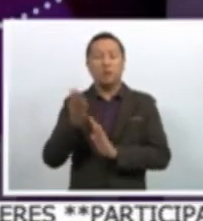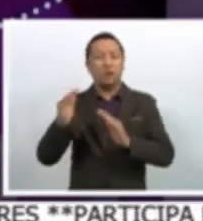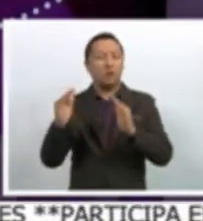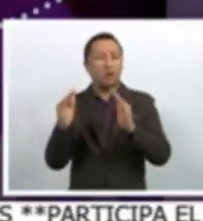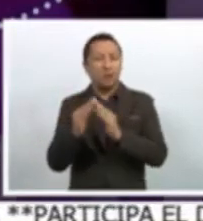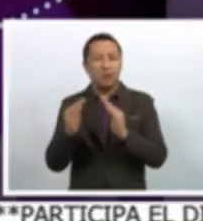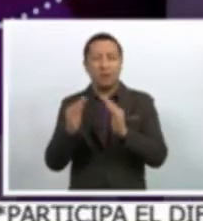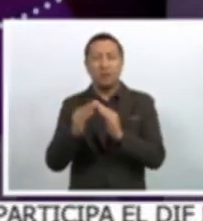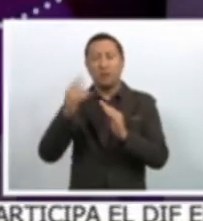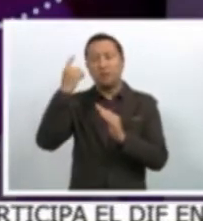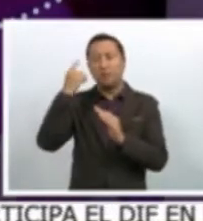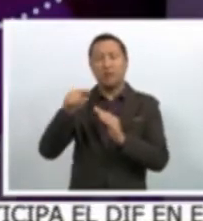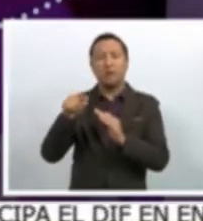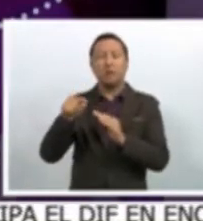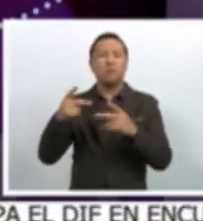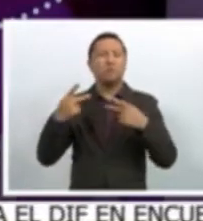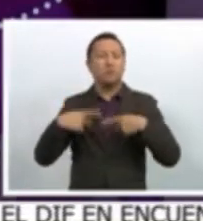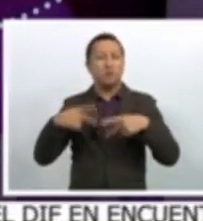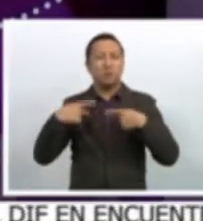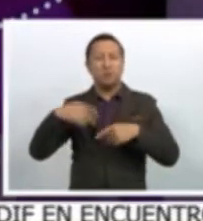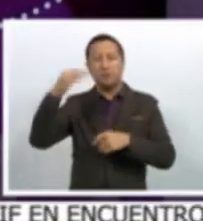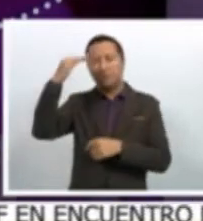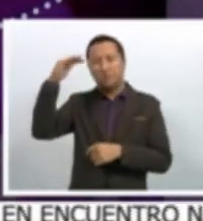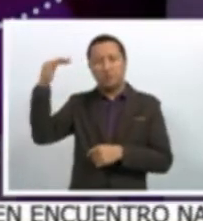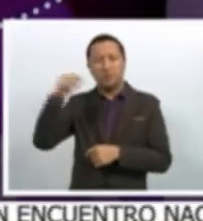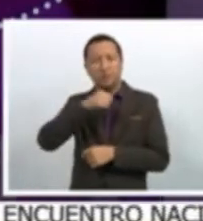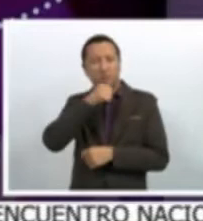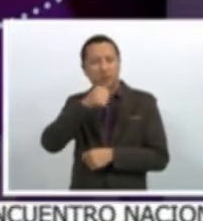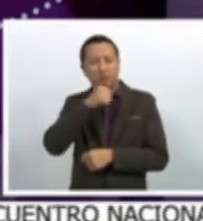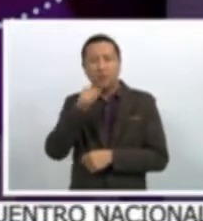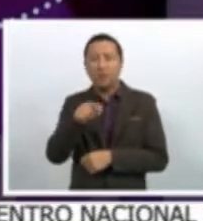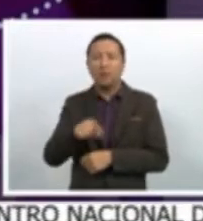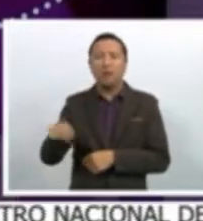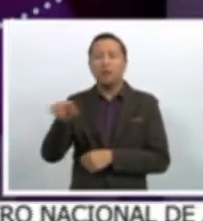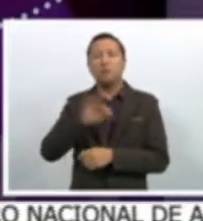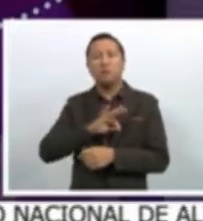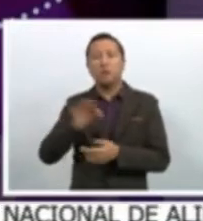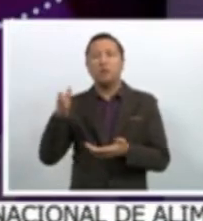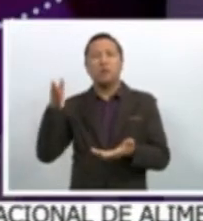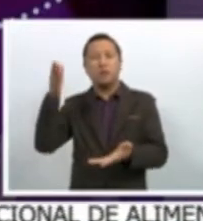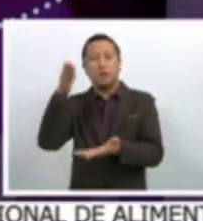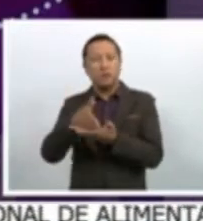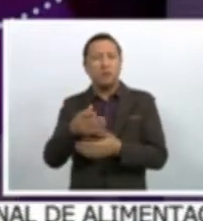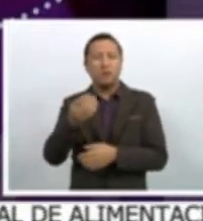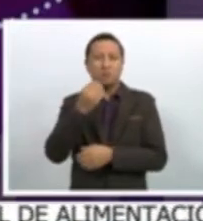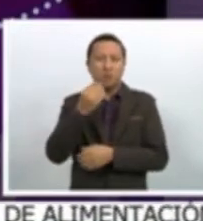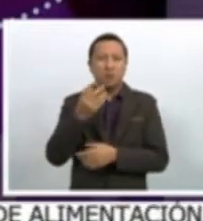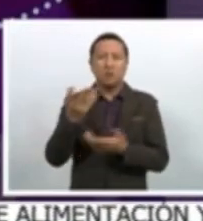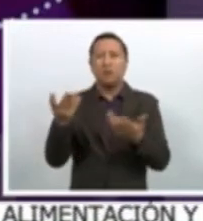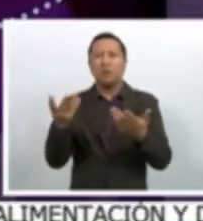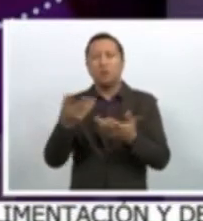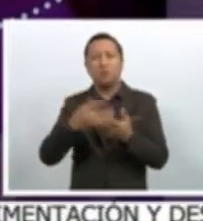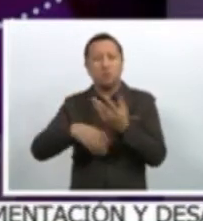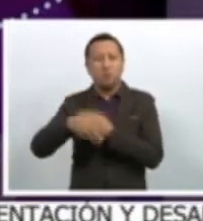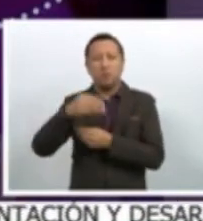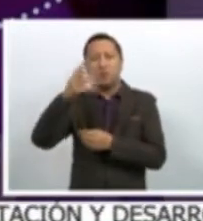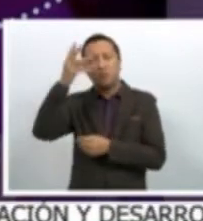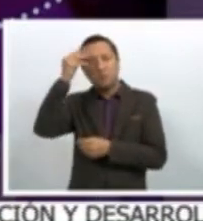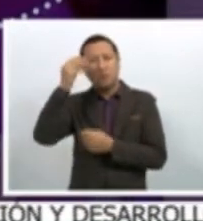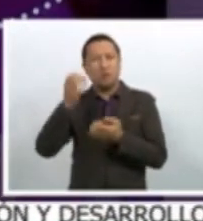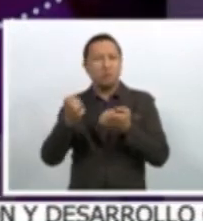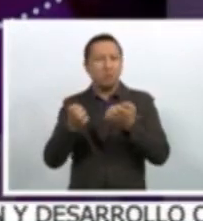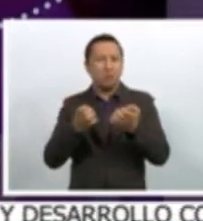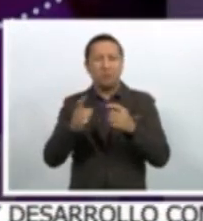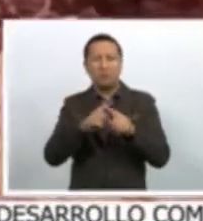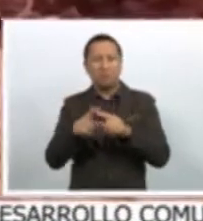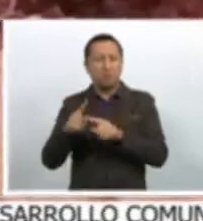es un espacio en donde las personas de la tercera edad podrán acceder a programas recreativos y de alimentación nutricional. Jorge Kawich nos informa al